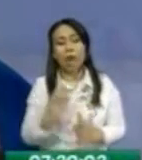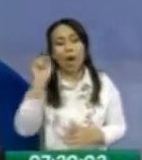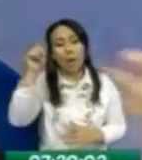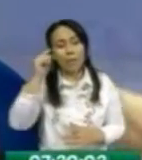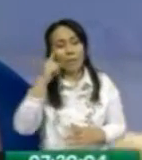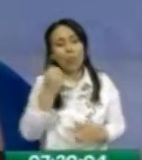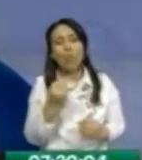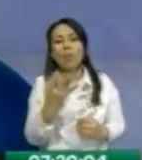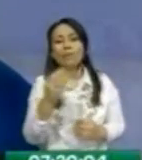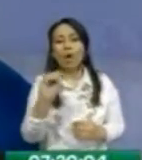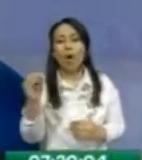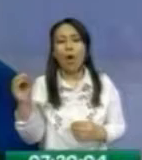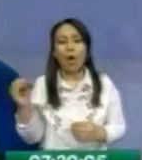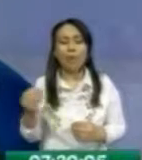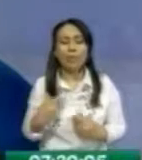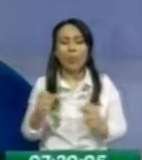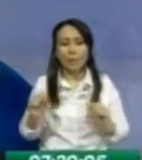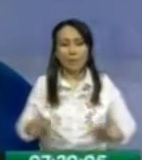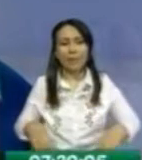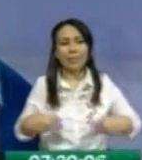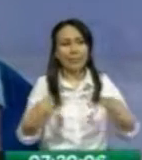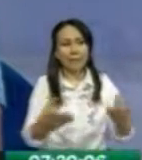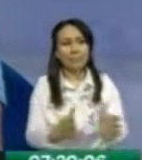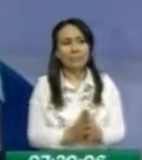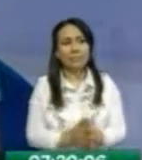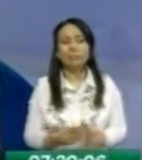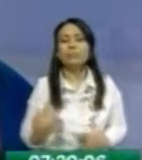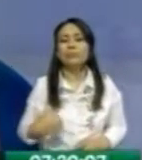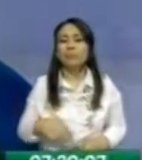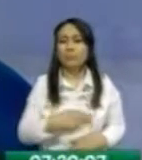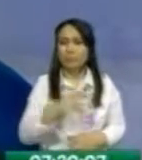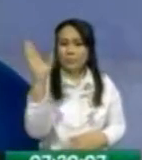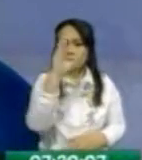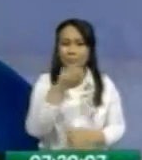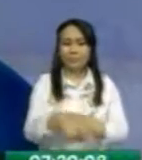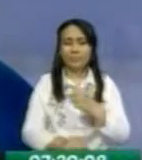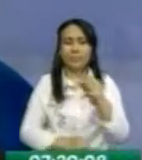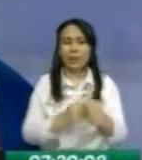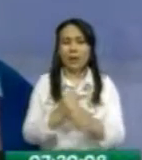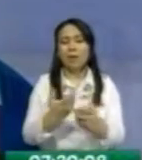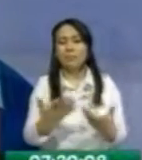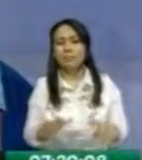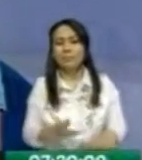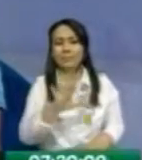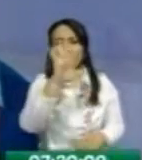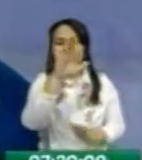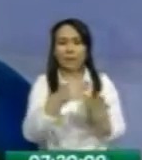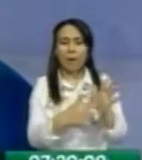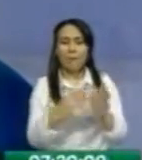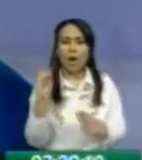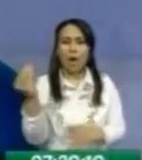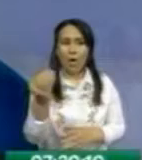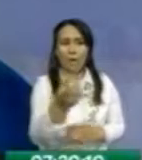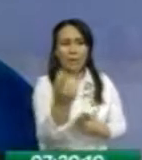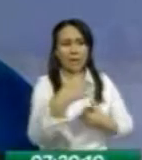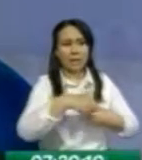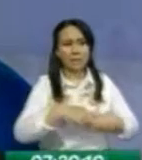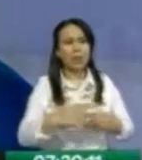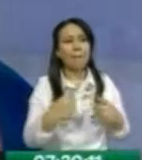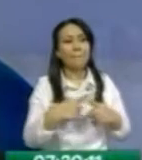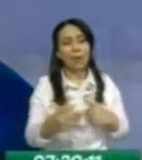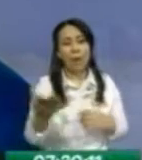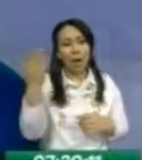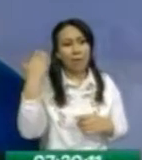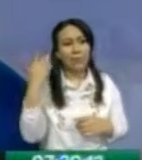nacional. ¿Cuántos jóvenes se van a beneficiar? Lo que buscamos es que en este año se beneficien alrededor de 5.000 jóvenes. Pero desde el anterior